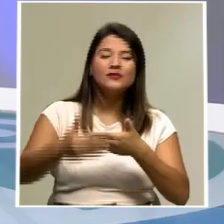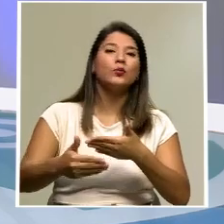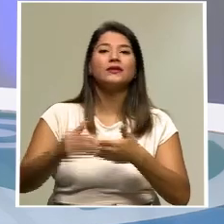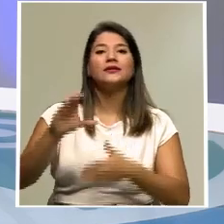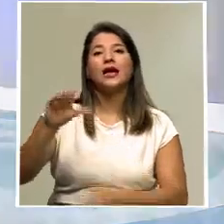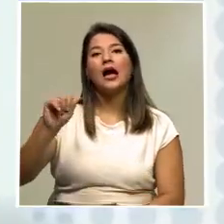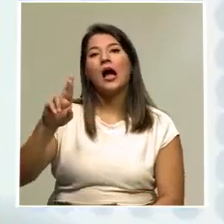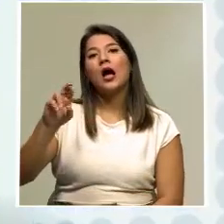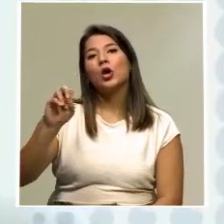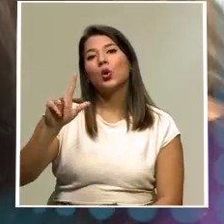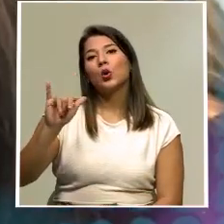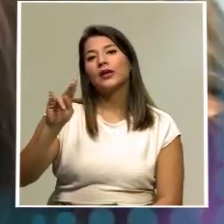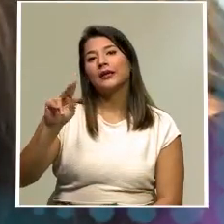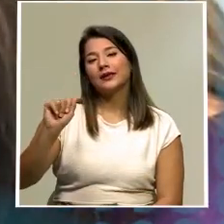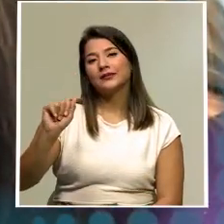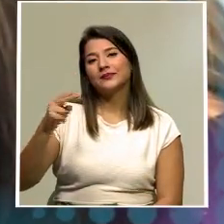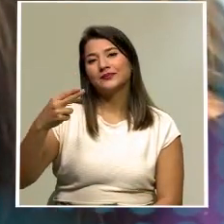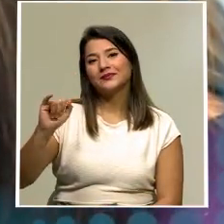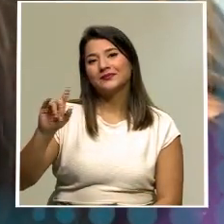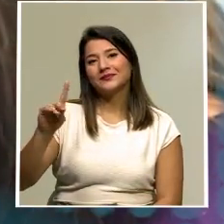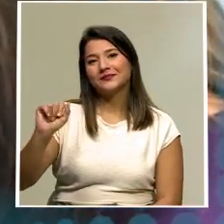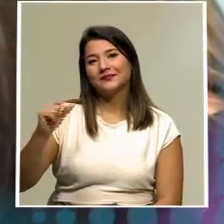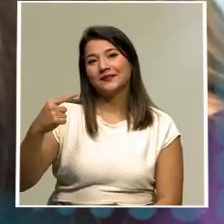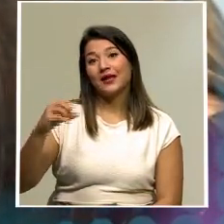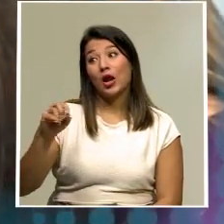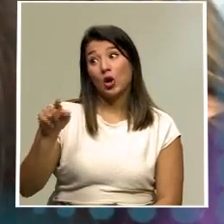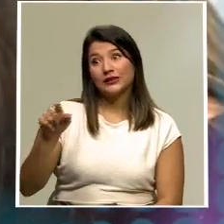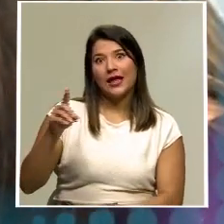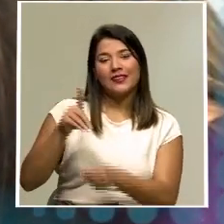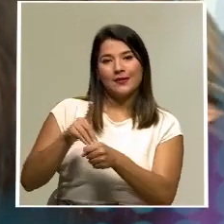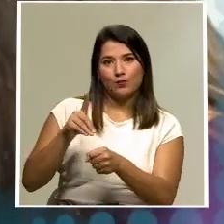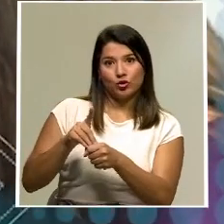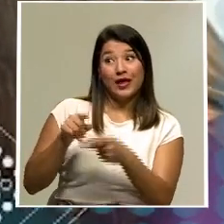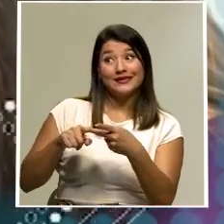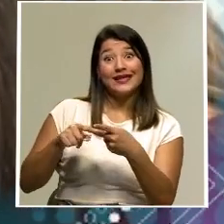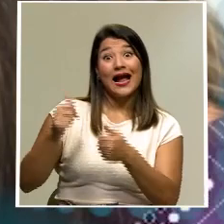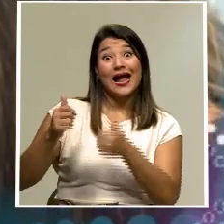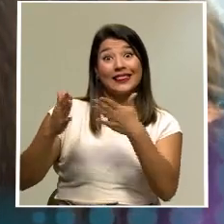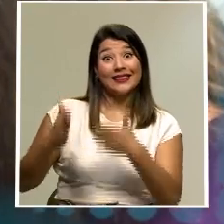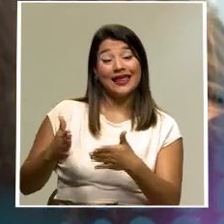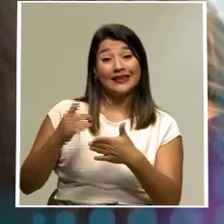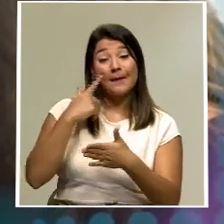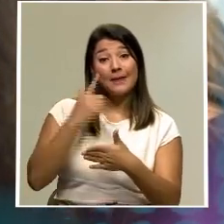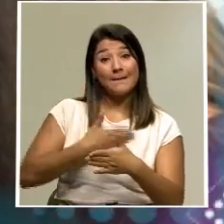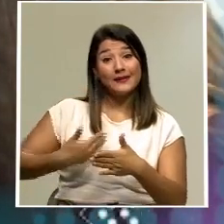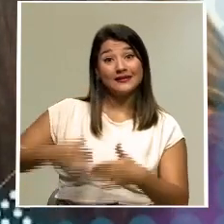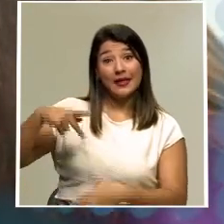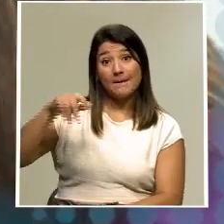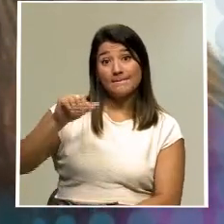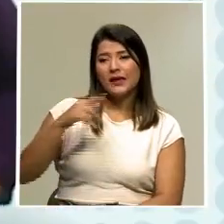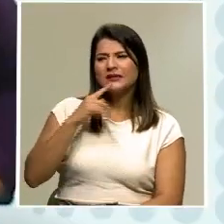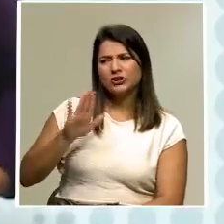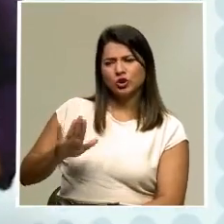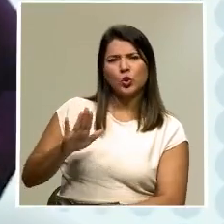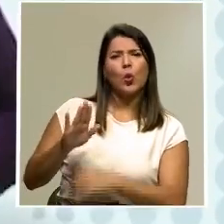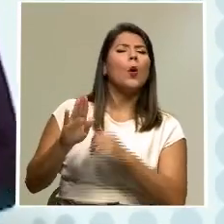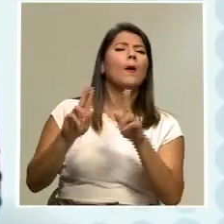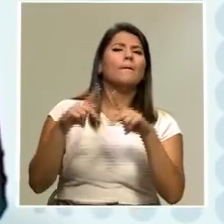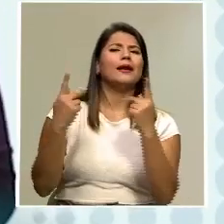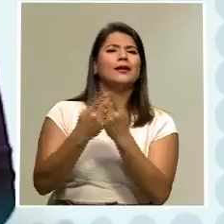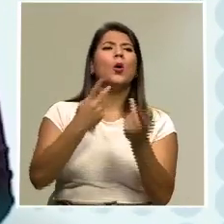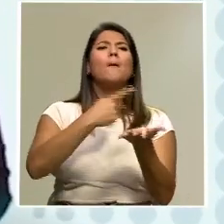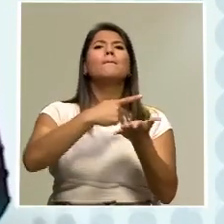Hidalgo, diputada y aspirante a la presidencia por el PAC, asegura que su partido pagará la deuda